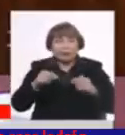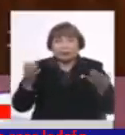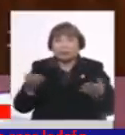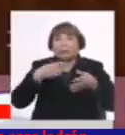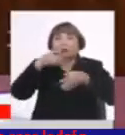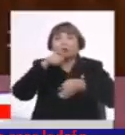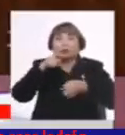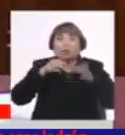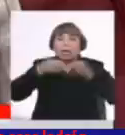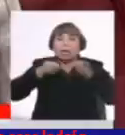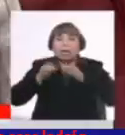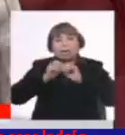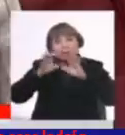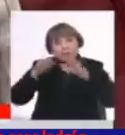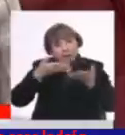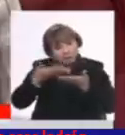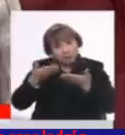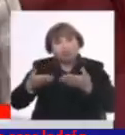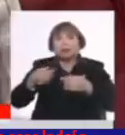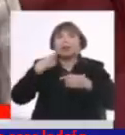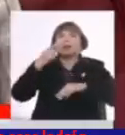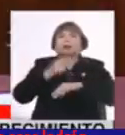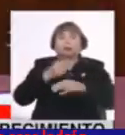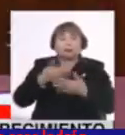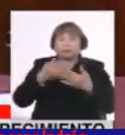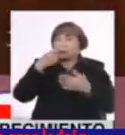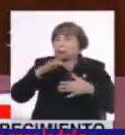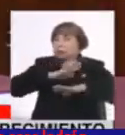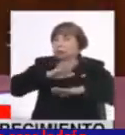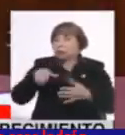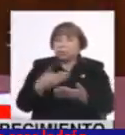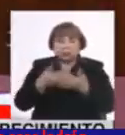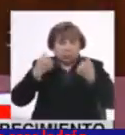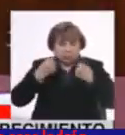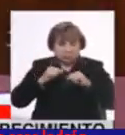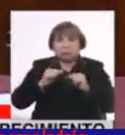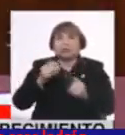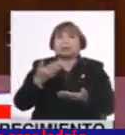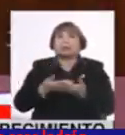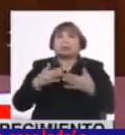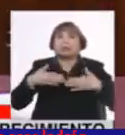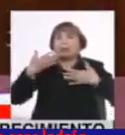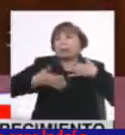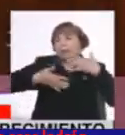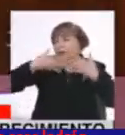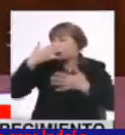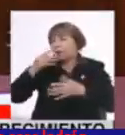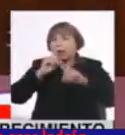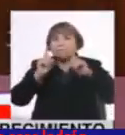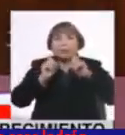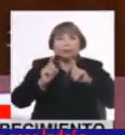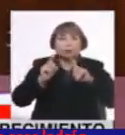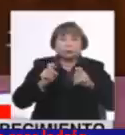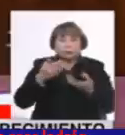pueda esclarecernos sobre los hechos en materia de investigación. En consecuencia, usted tiene todas las posibilidades para poder explayarse en las